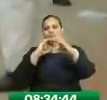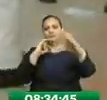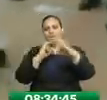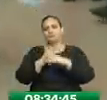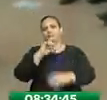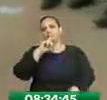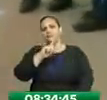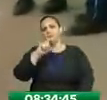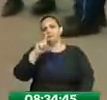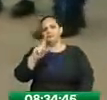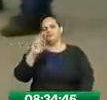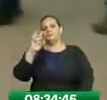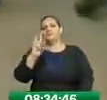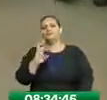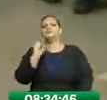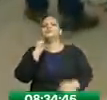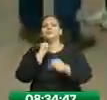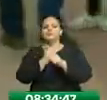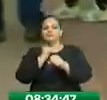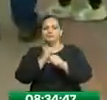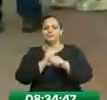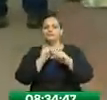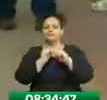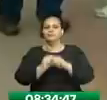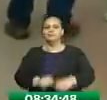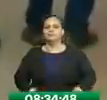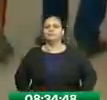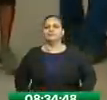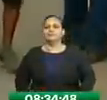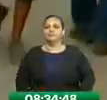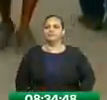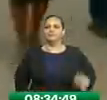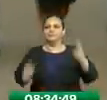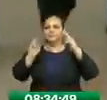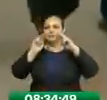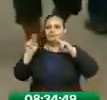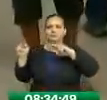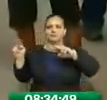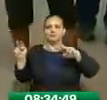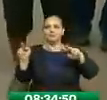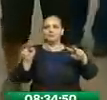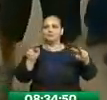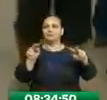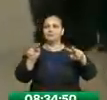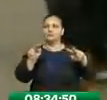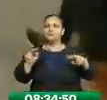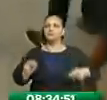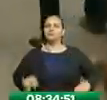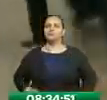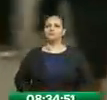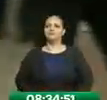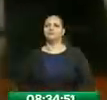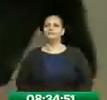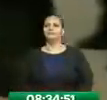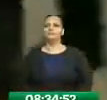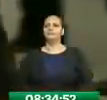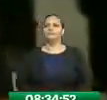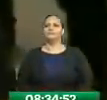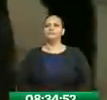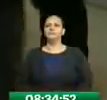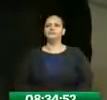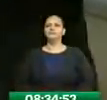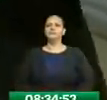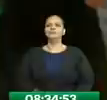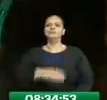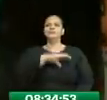sector. Bien, vamos a seguir mostrando el panorama. A esta hora de la mañana ya están, ahí están los miembros de la Policía Nacional